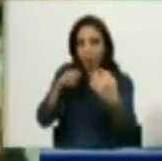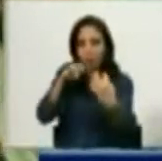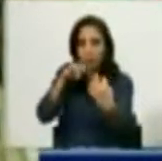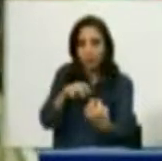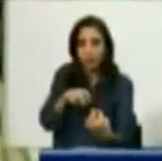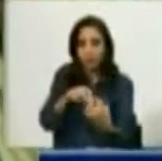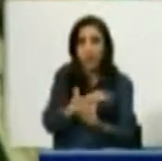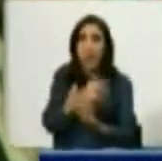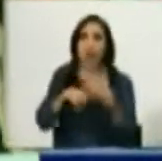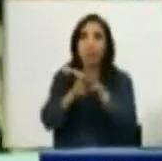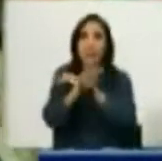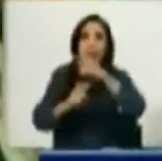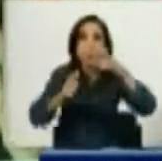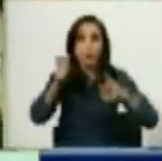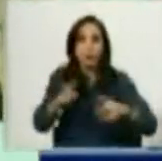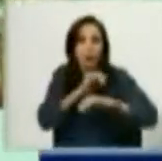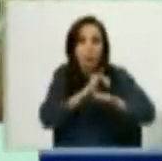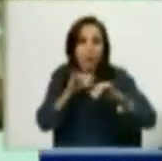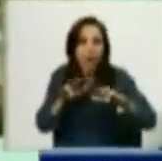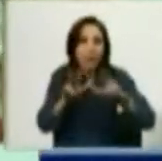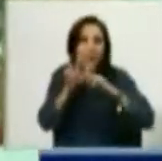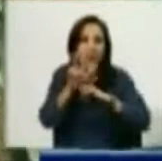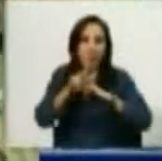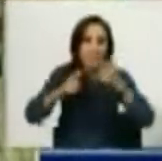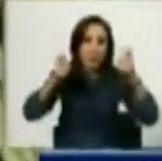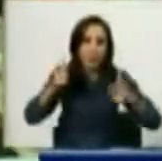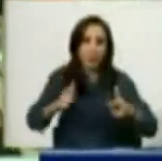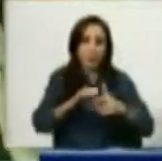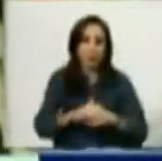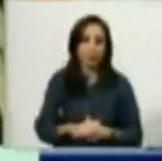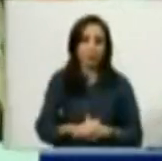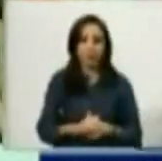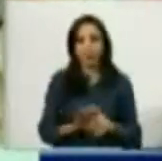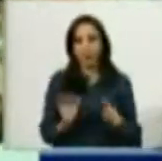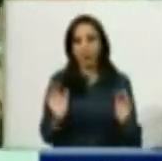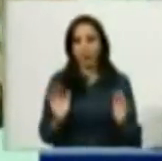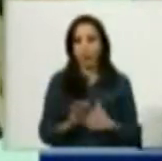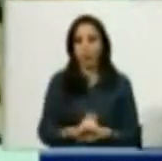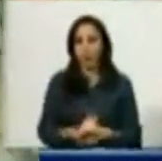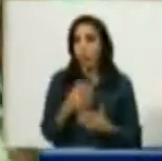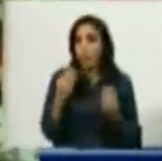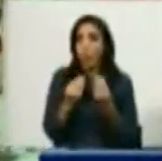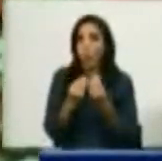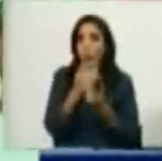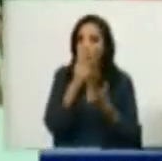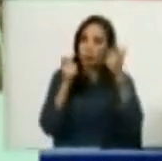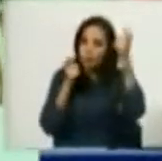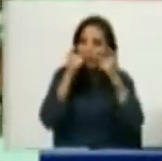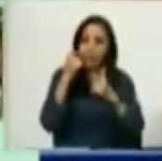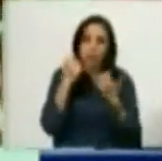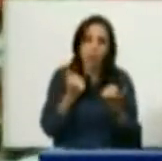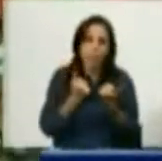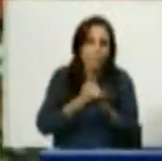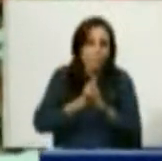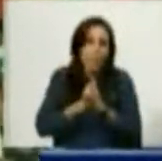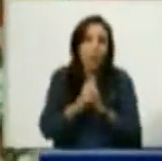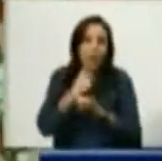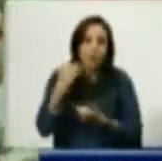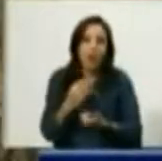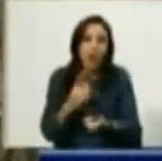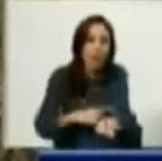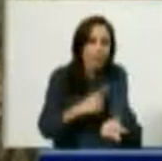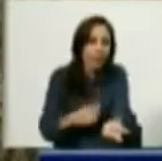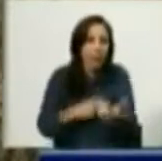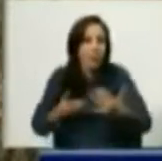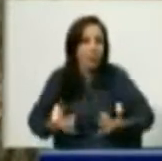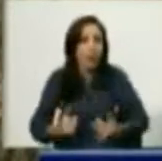éramos tres nada más y no y no Bueno protegiendo al comandante pues y lo hacíamos con Amor con amor de hermano con amor de